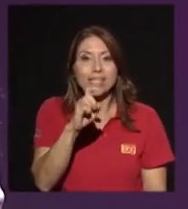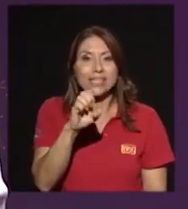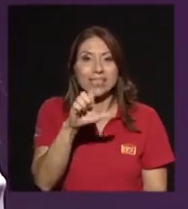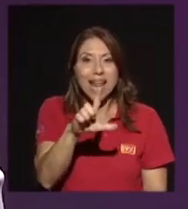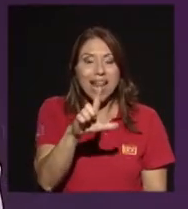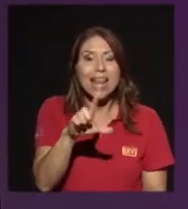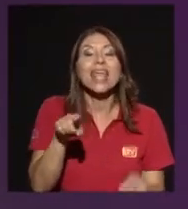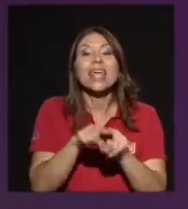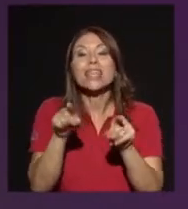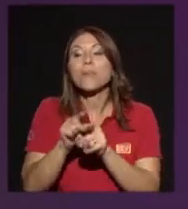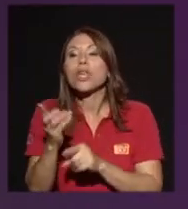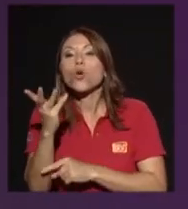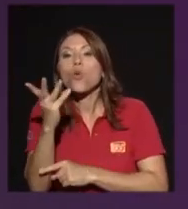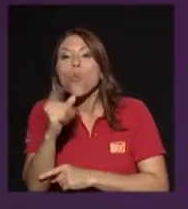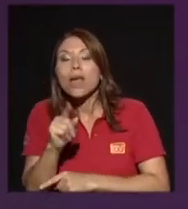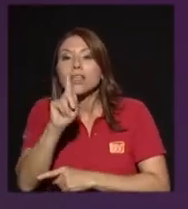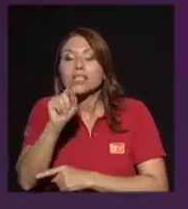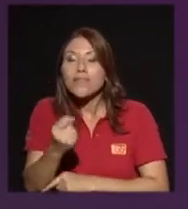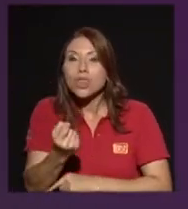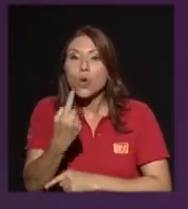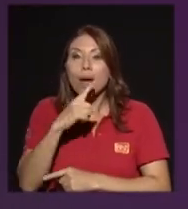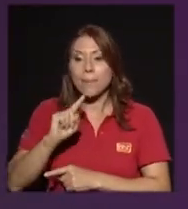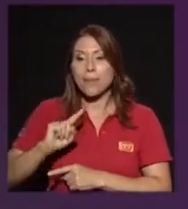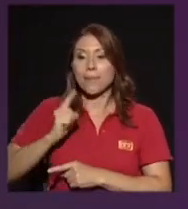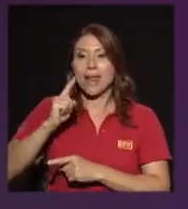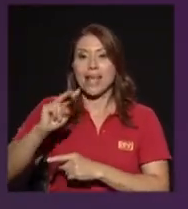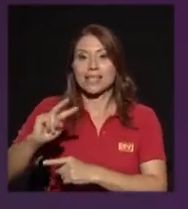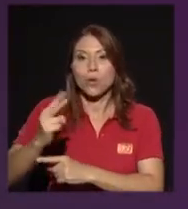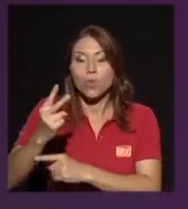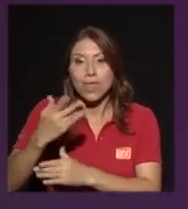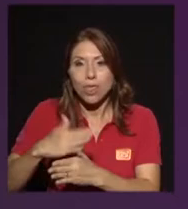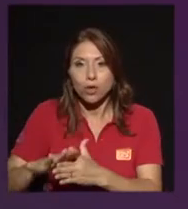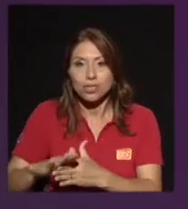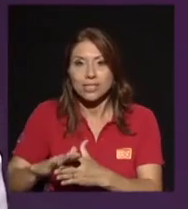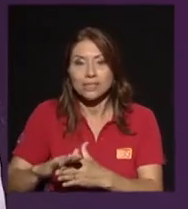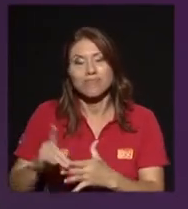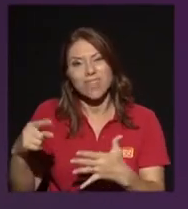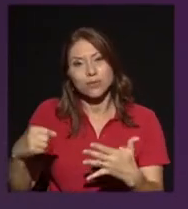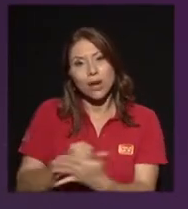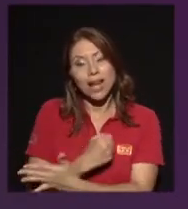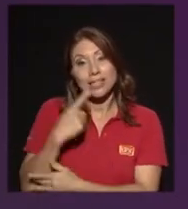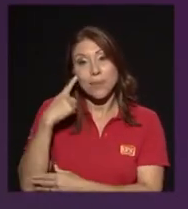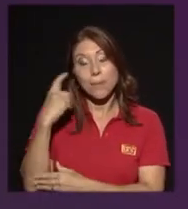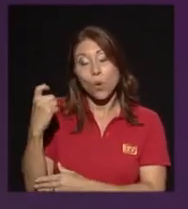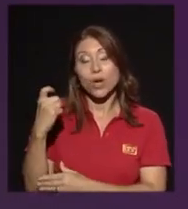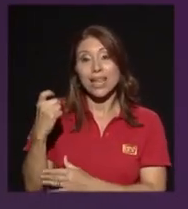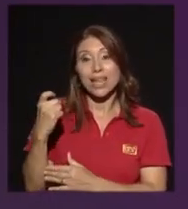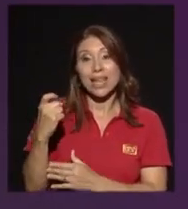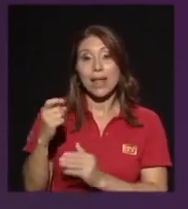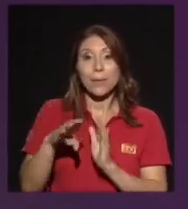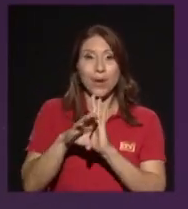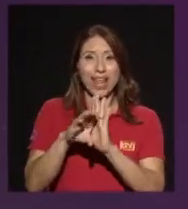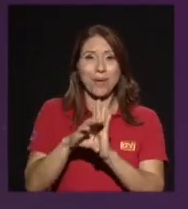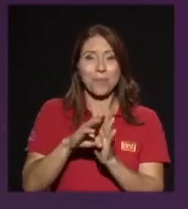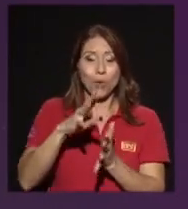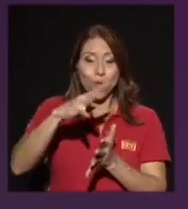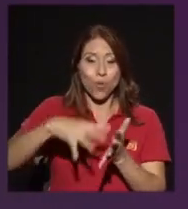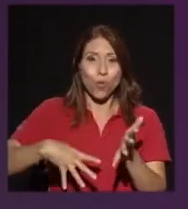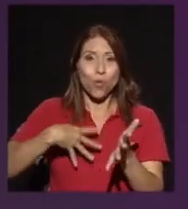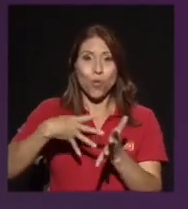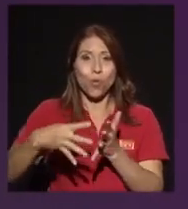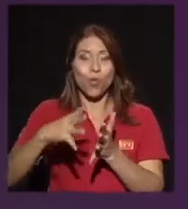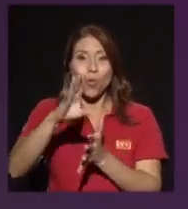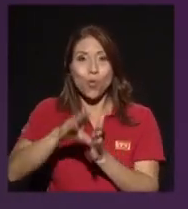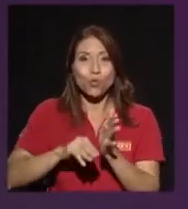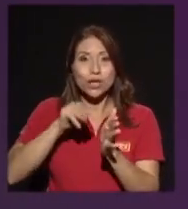tomar en la primera y la segunda dosis. Es una lástima porque, por ejemplo, en la currícula universitaria de las carreras